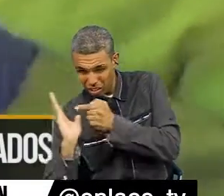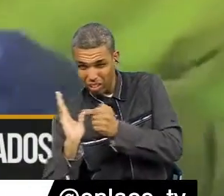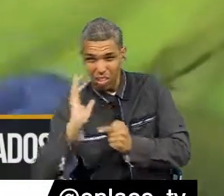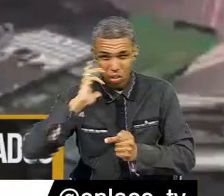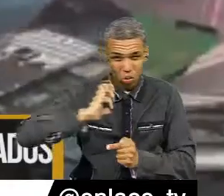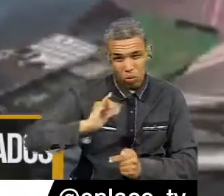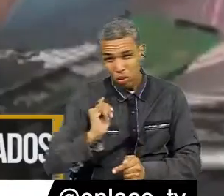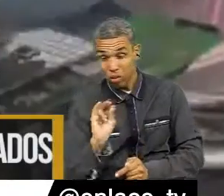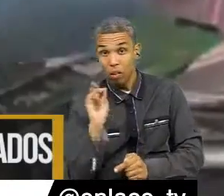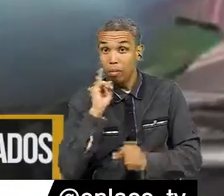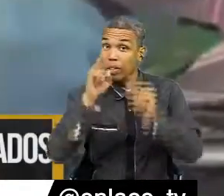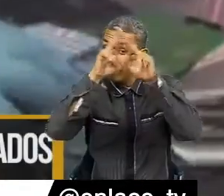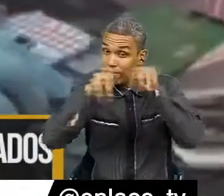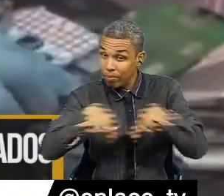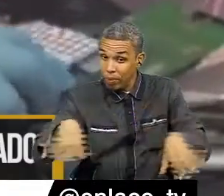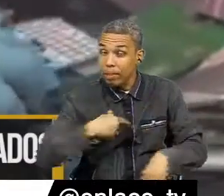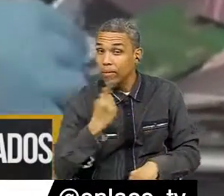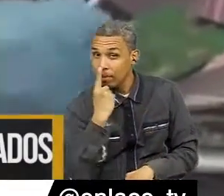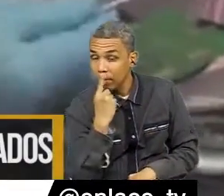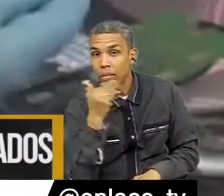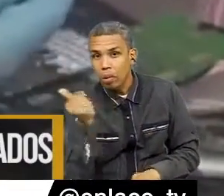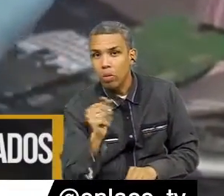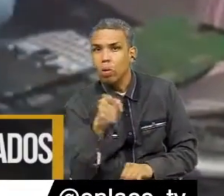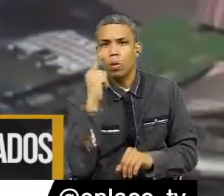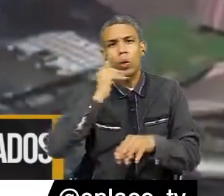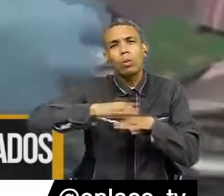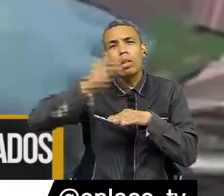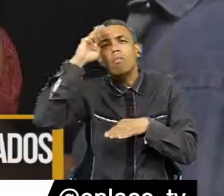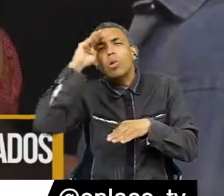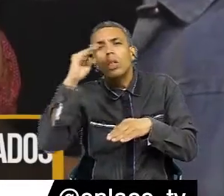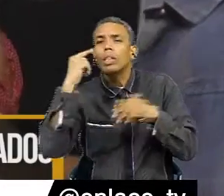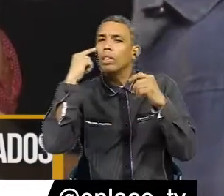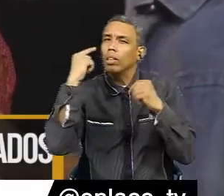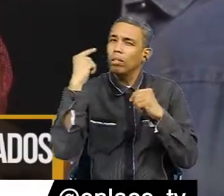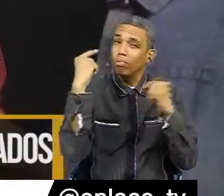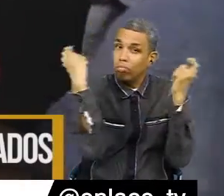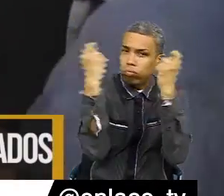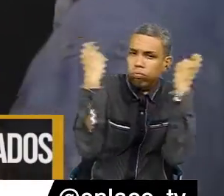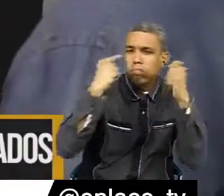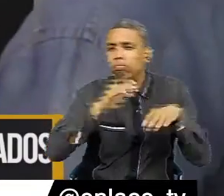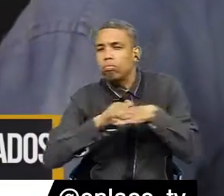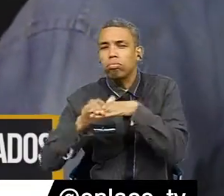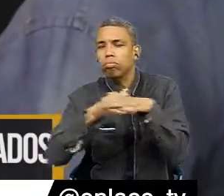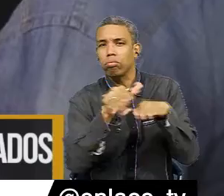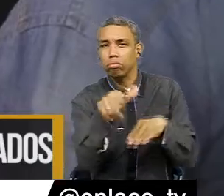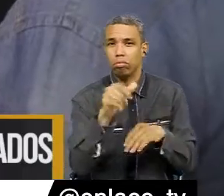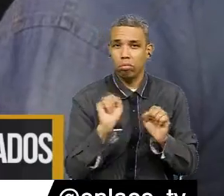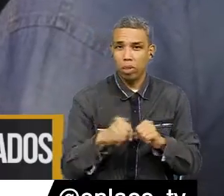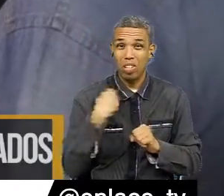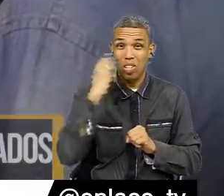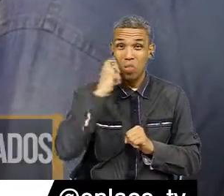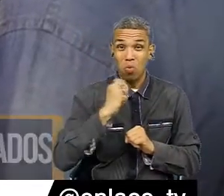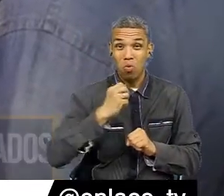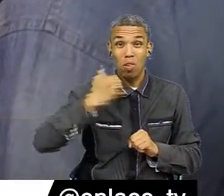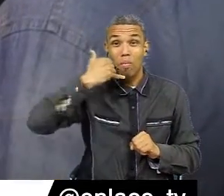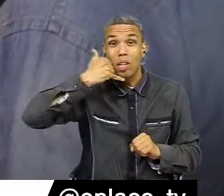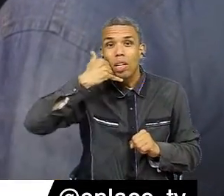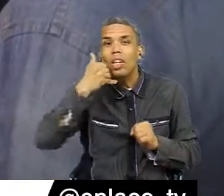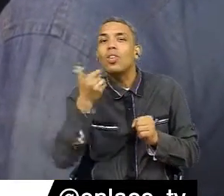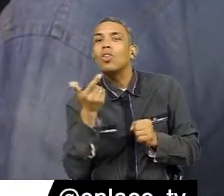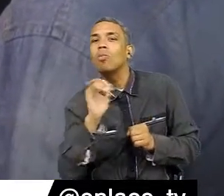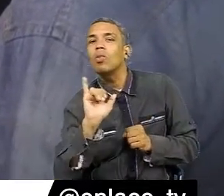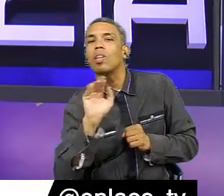oportunamente a los compradores y revendedores de celulares robados. La metodología para la recuperación de los dispositivos se da por medio del IMEI